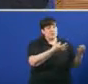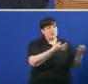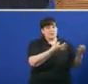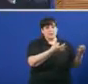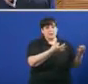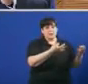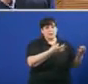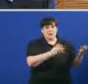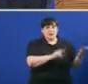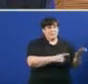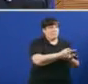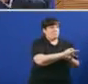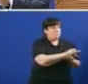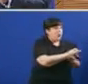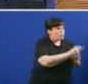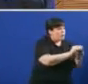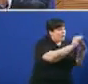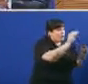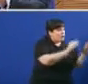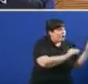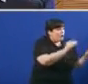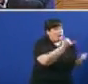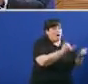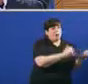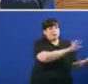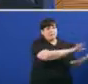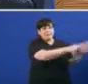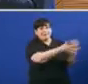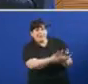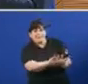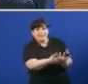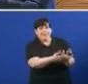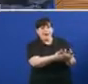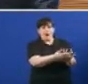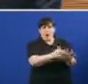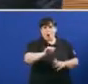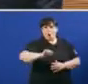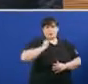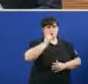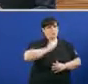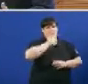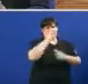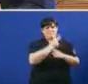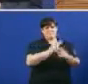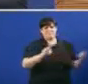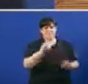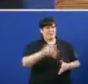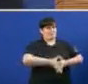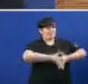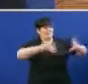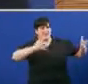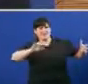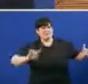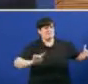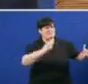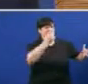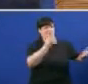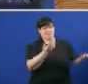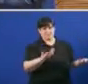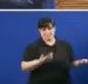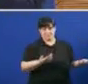pasa por ser un dos grandes hospitais públicos en construcción, xa non de España, de Europa. Cando un pasa por Lugo recordará que